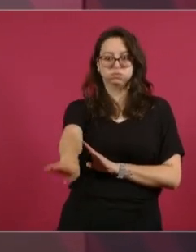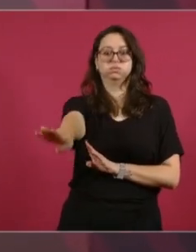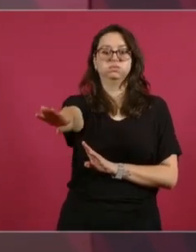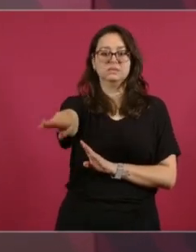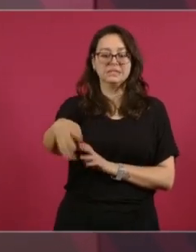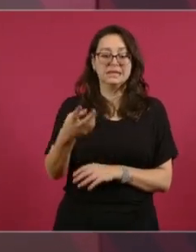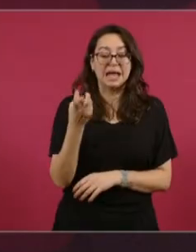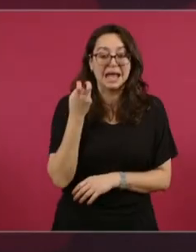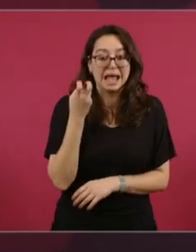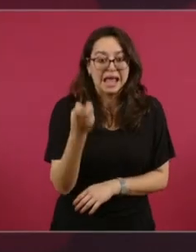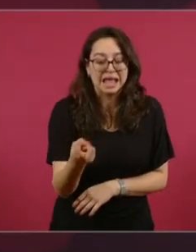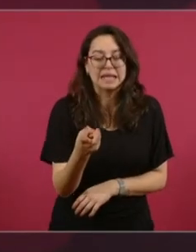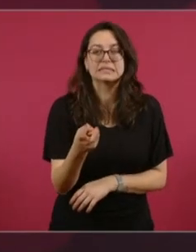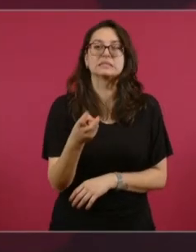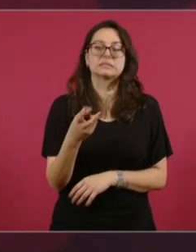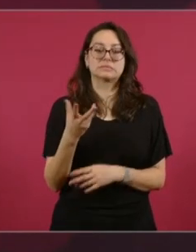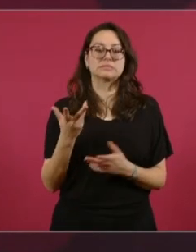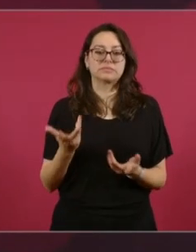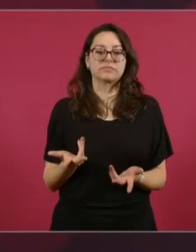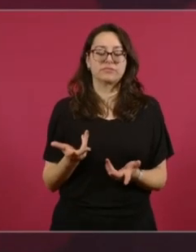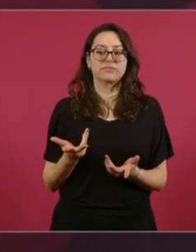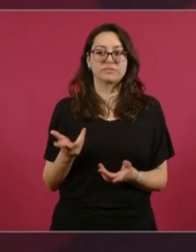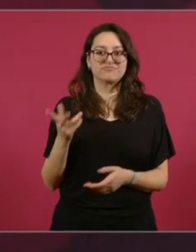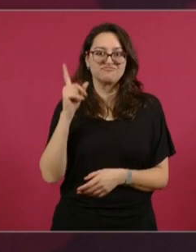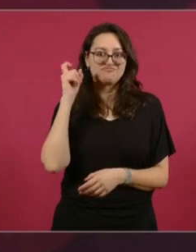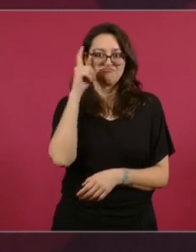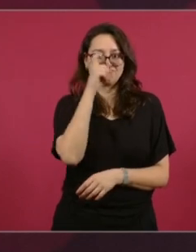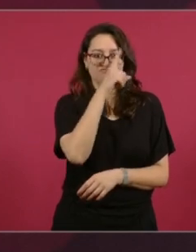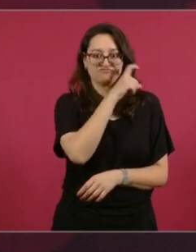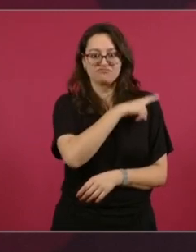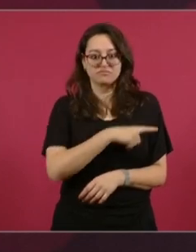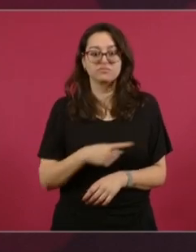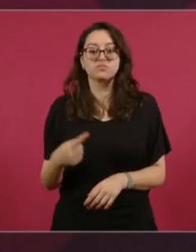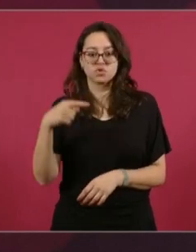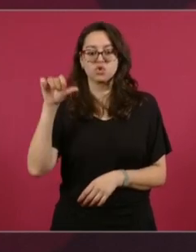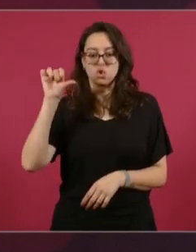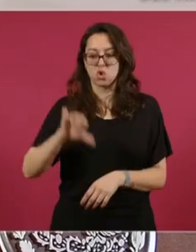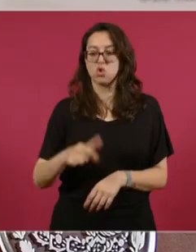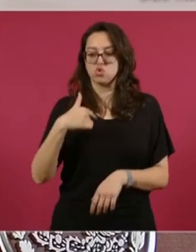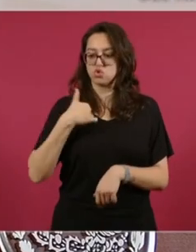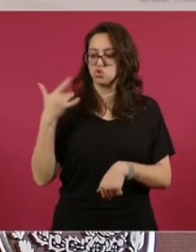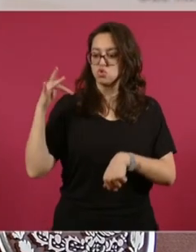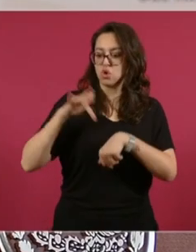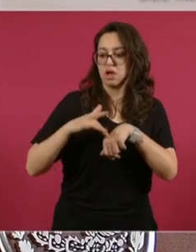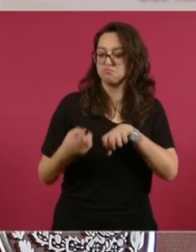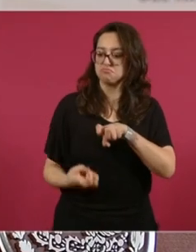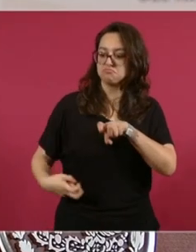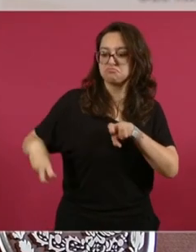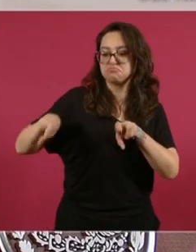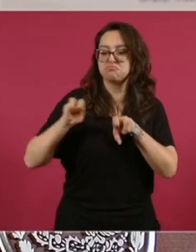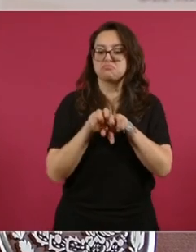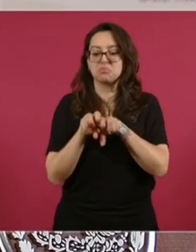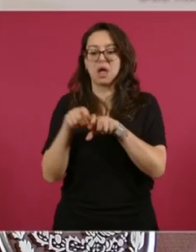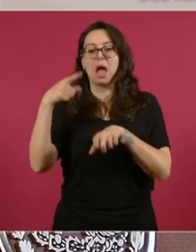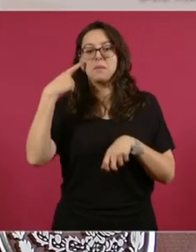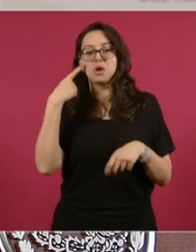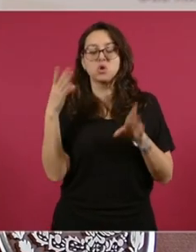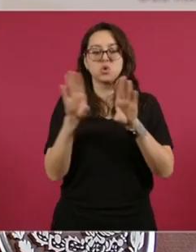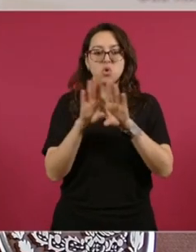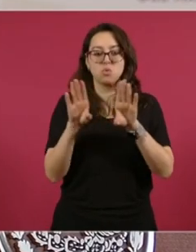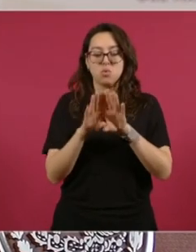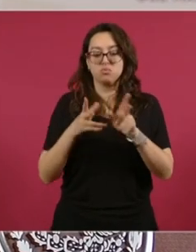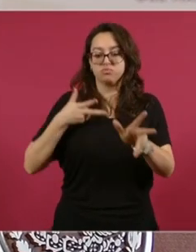preparada la vía y los equipos también tienen un frenado